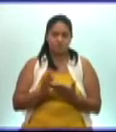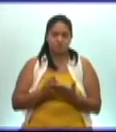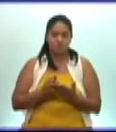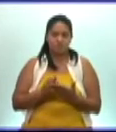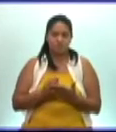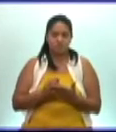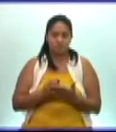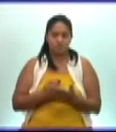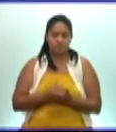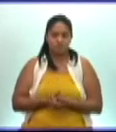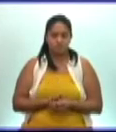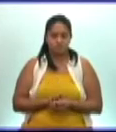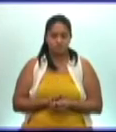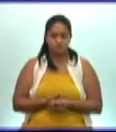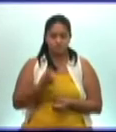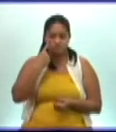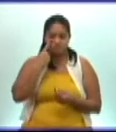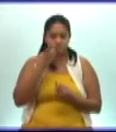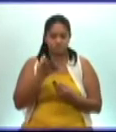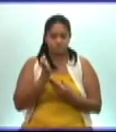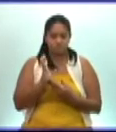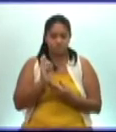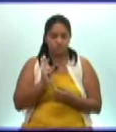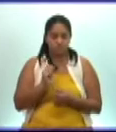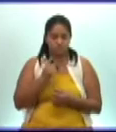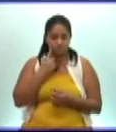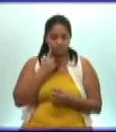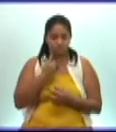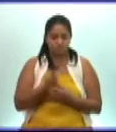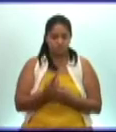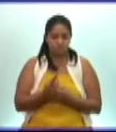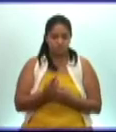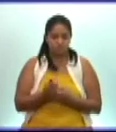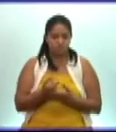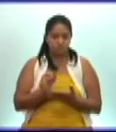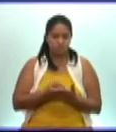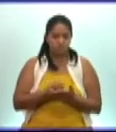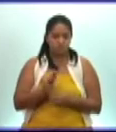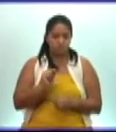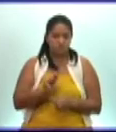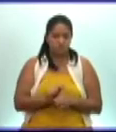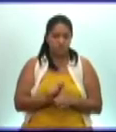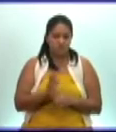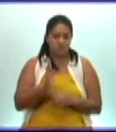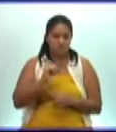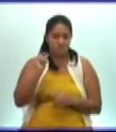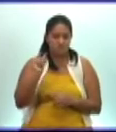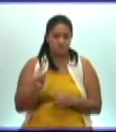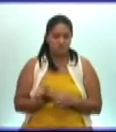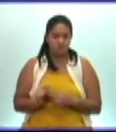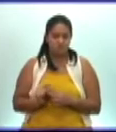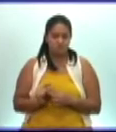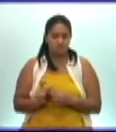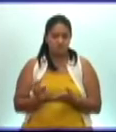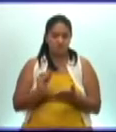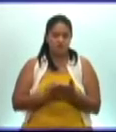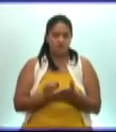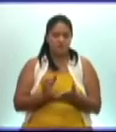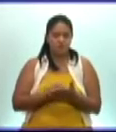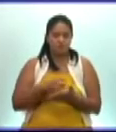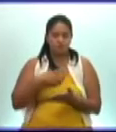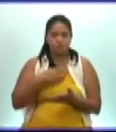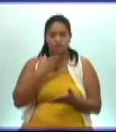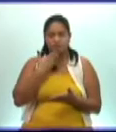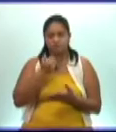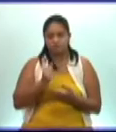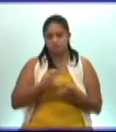y en pantalla también aparece dentro de aquellos físicos que han aportado a tener mejor